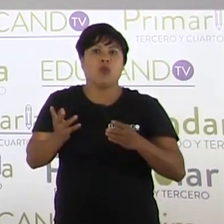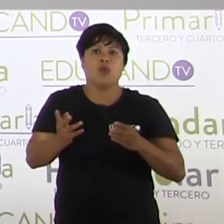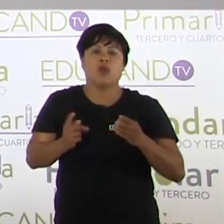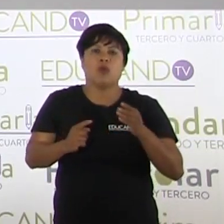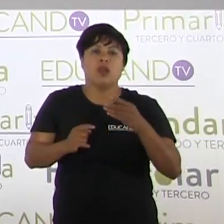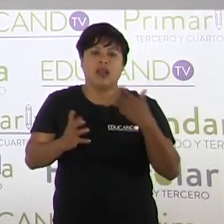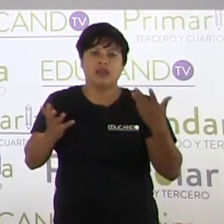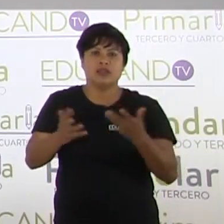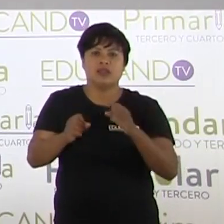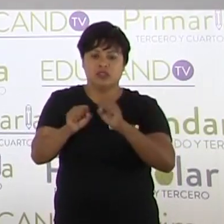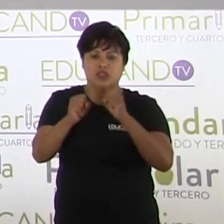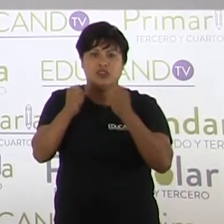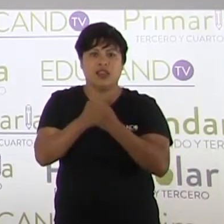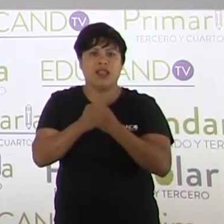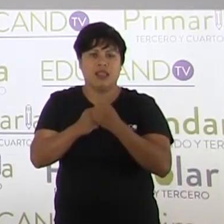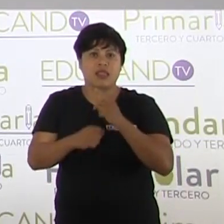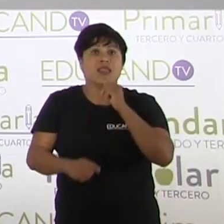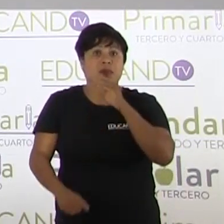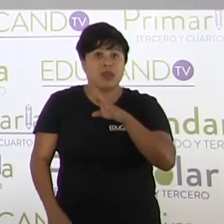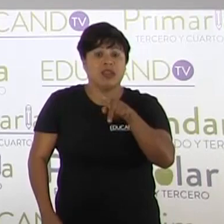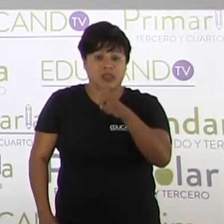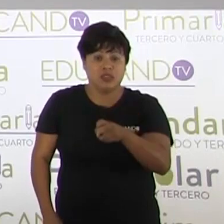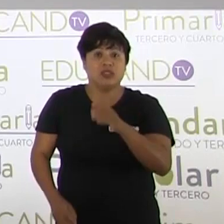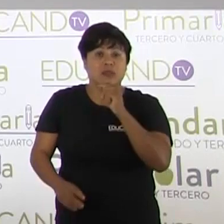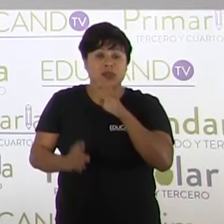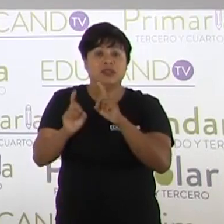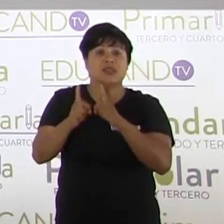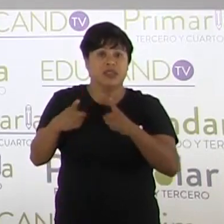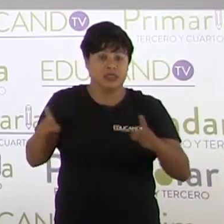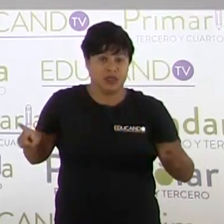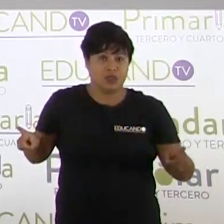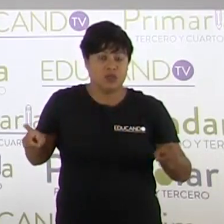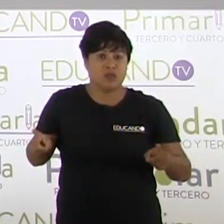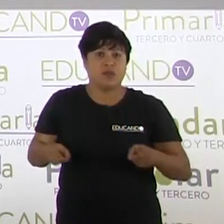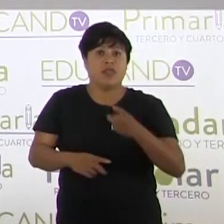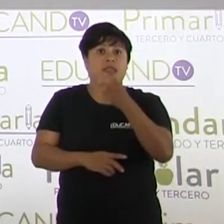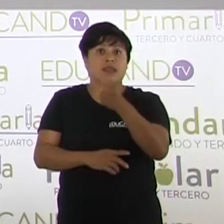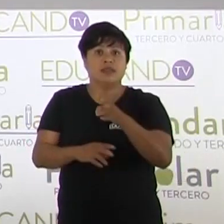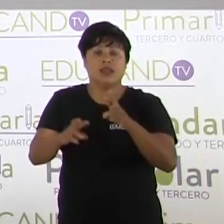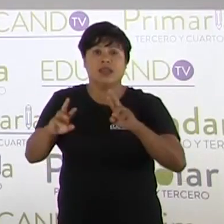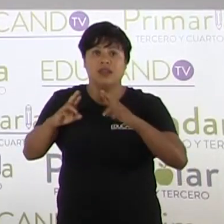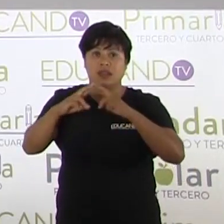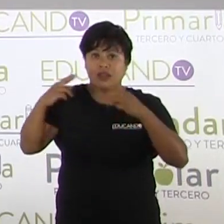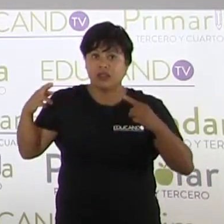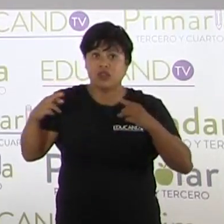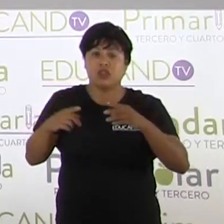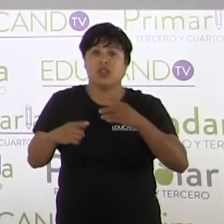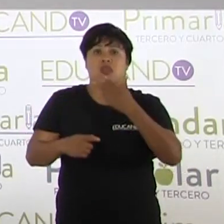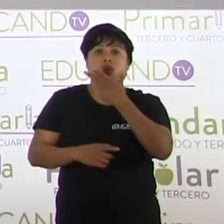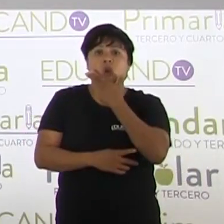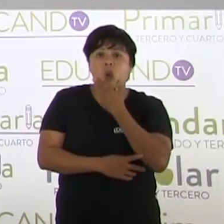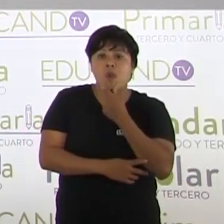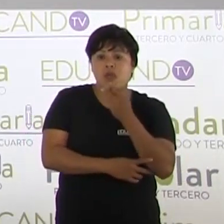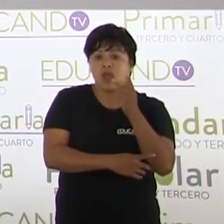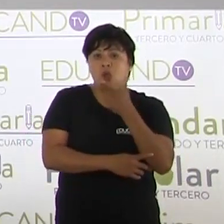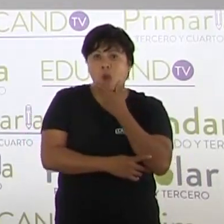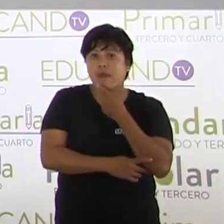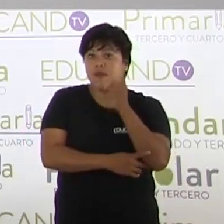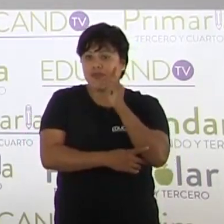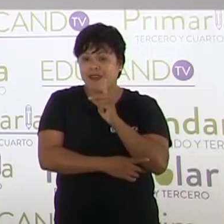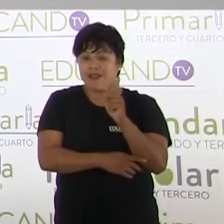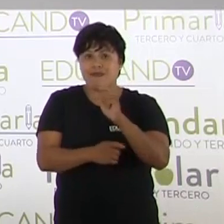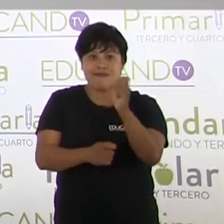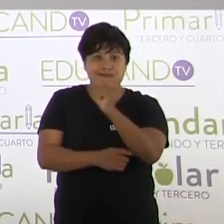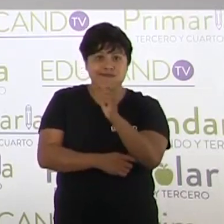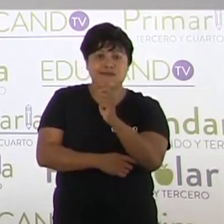y arraigado antisocial y moral también se desarrolla, ¿sí? Esas relaciones entre hombres y mujeres,